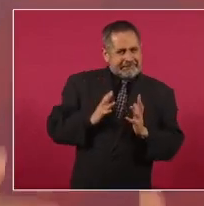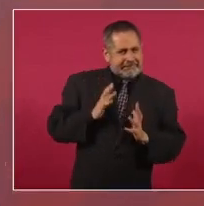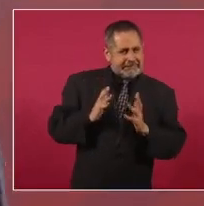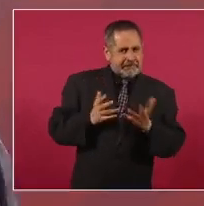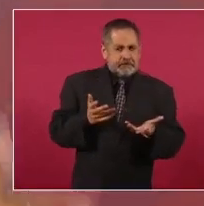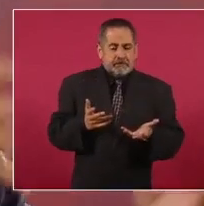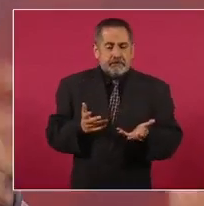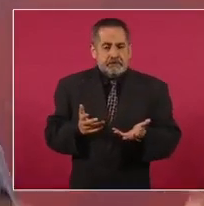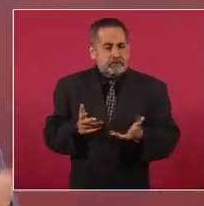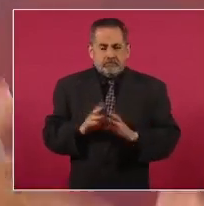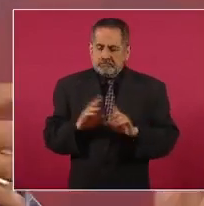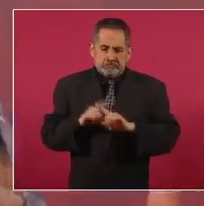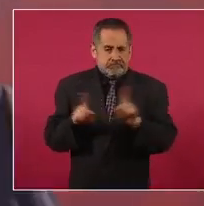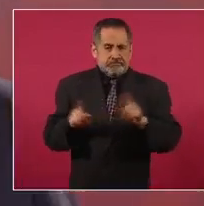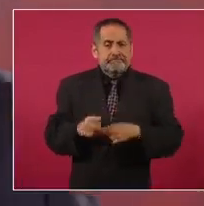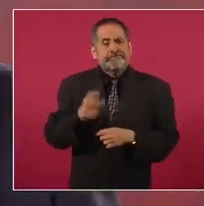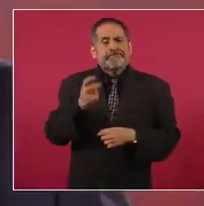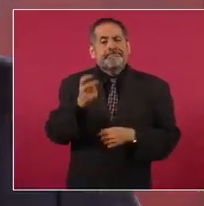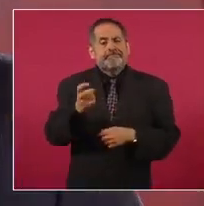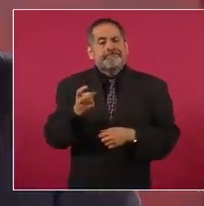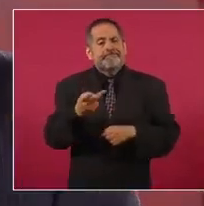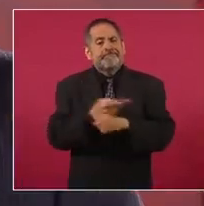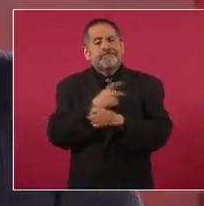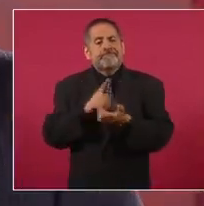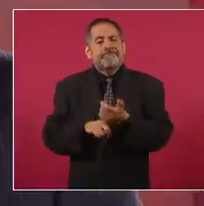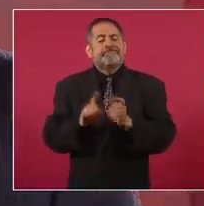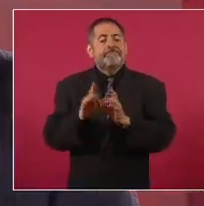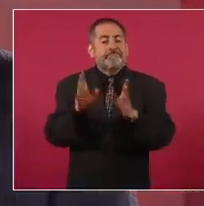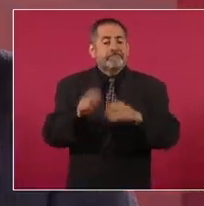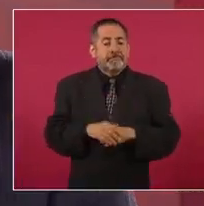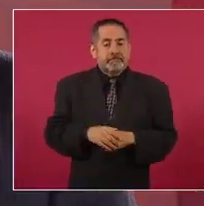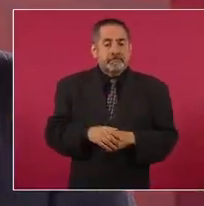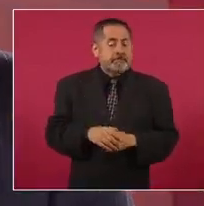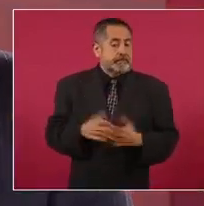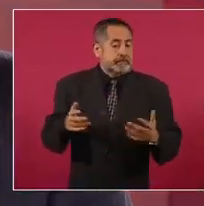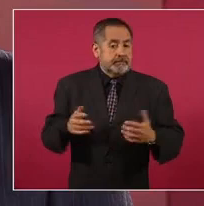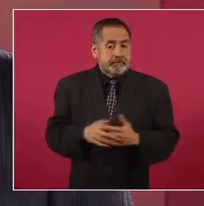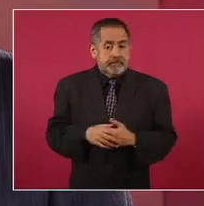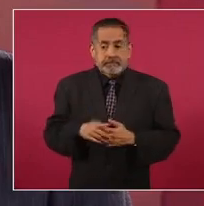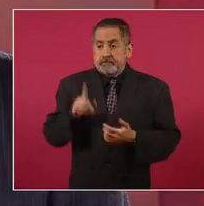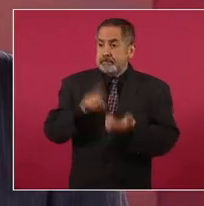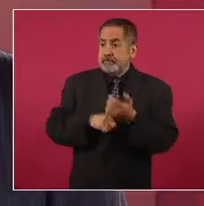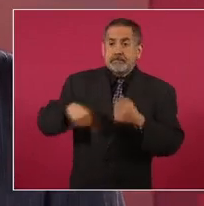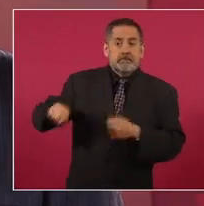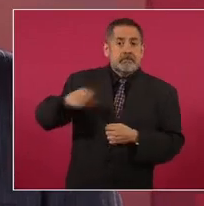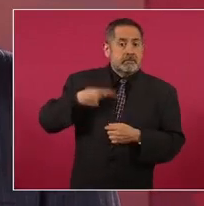ahora, esto sucede en el servicio público,